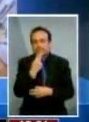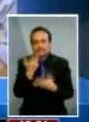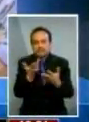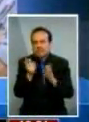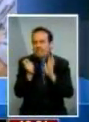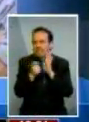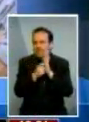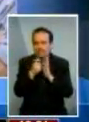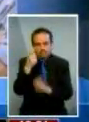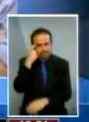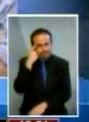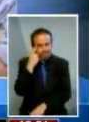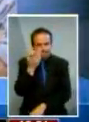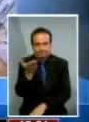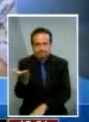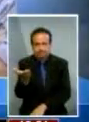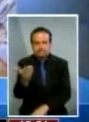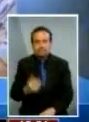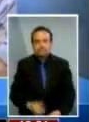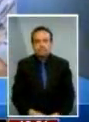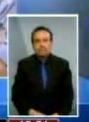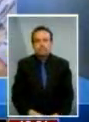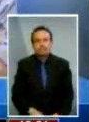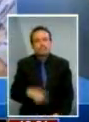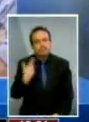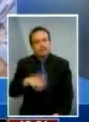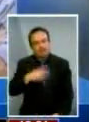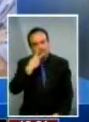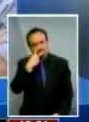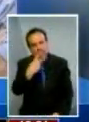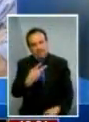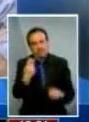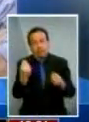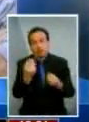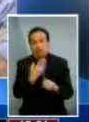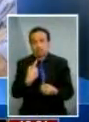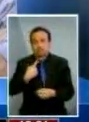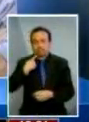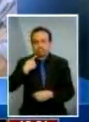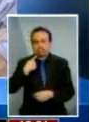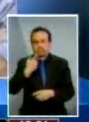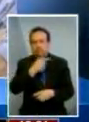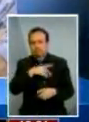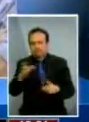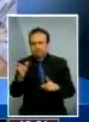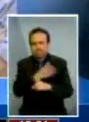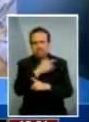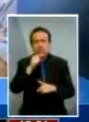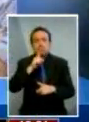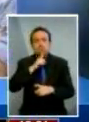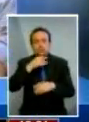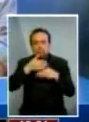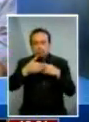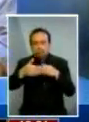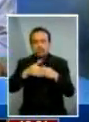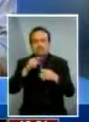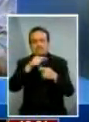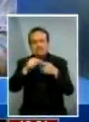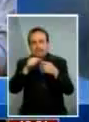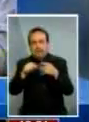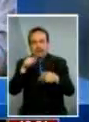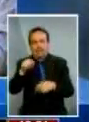fecha también en este escenario de que hemos visto hechos de violencia también en la zona en los últimos días y en las últimas